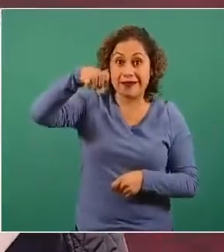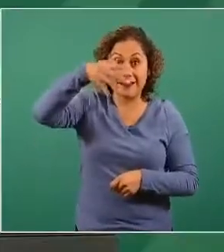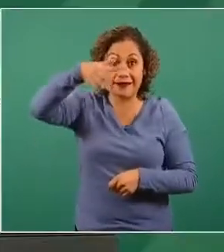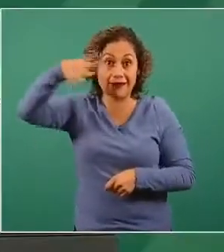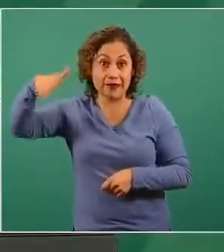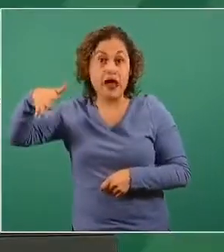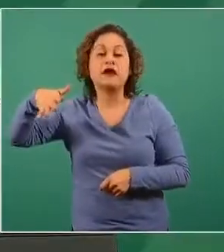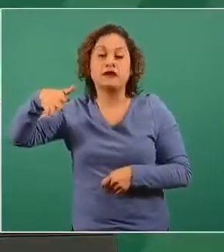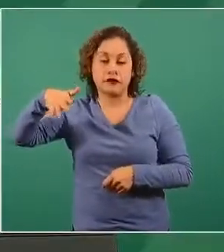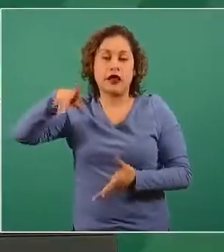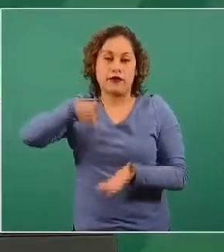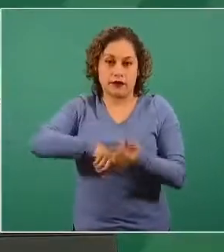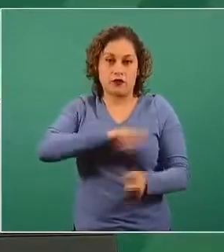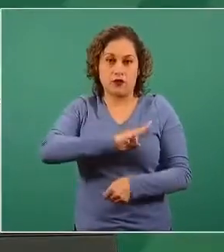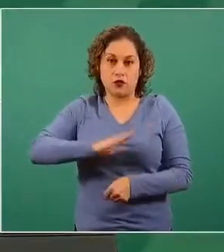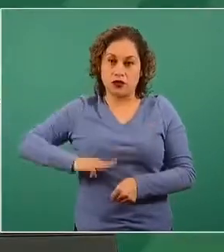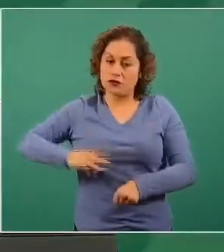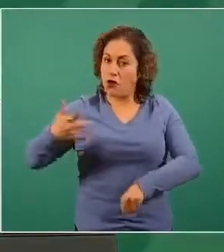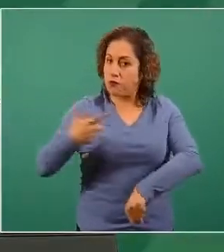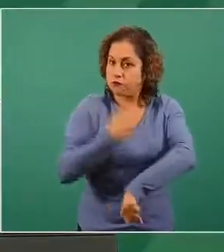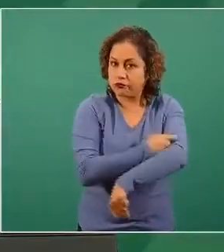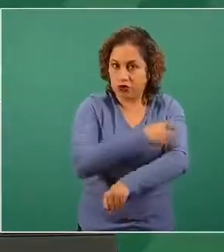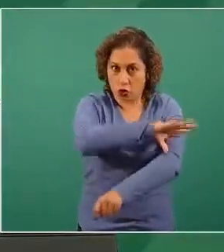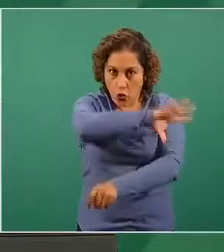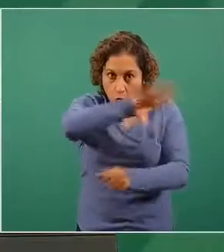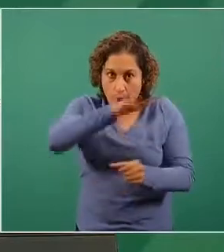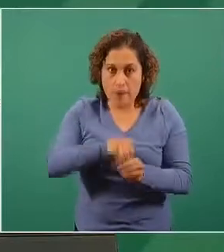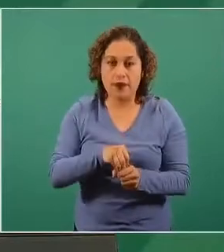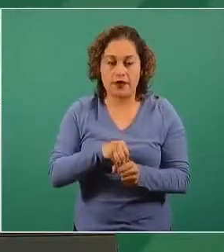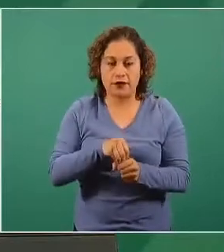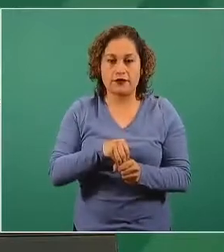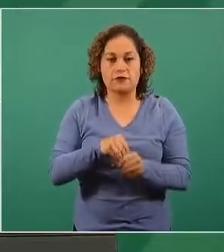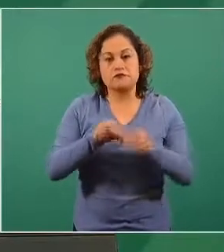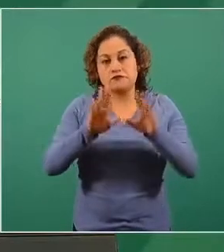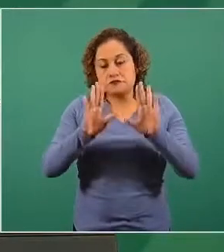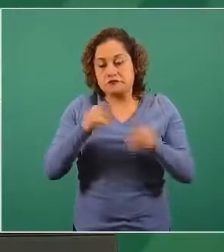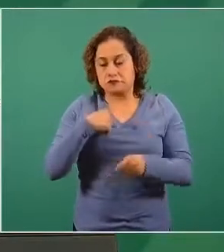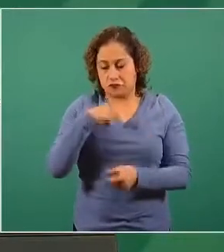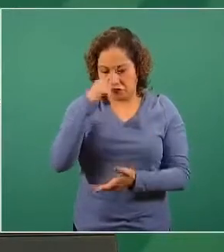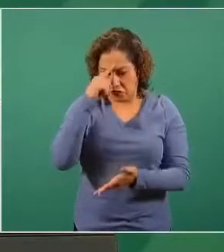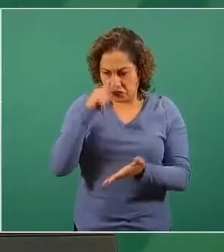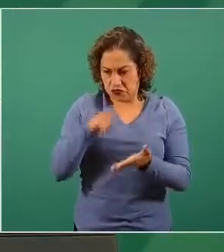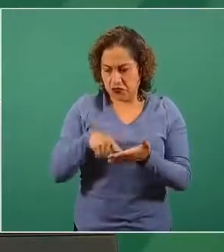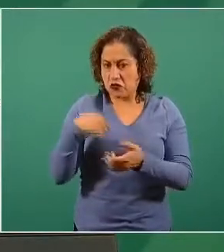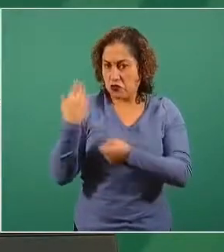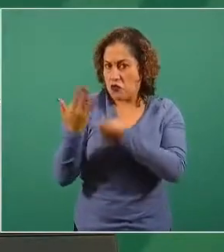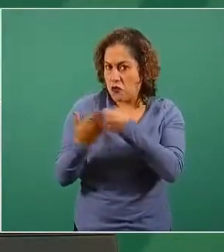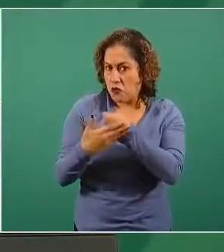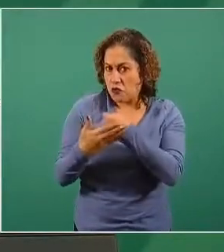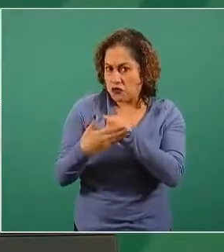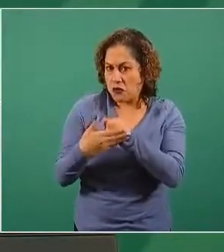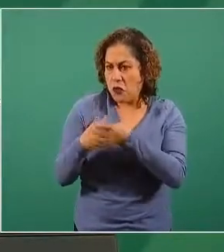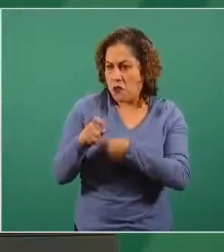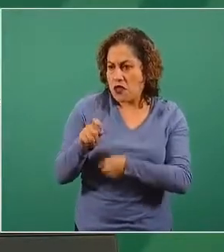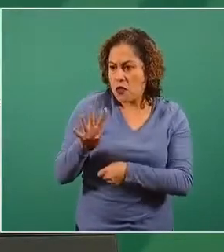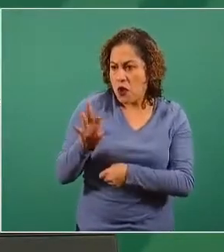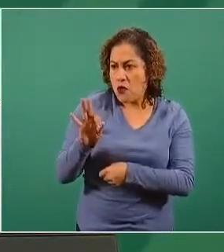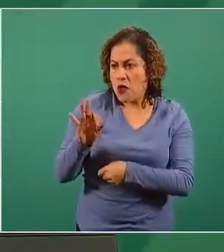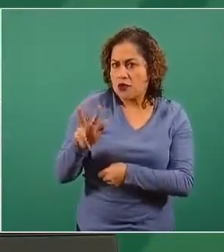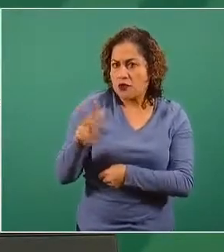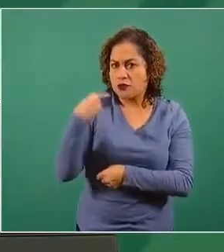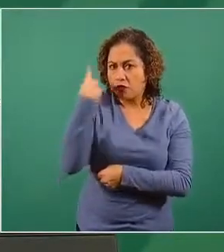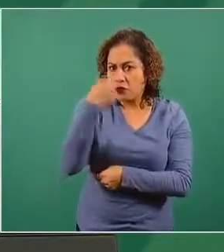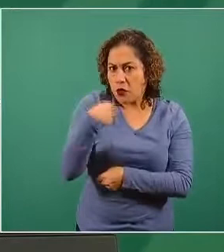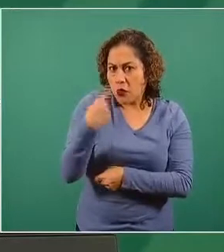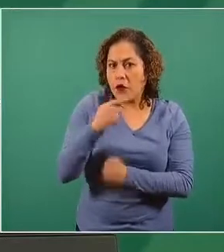que en próximas horas o días, digo horas, pueden ser 24 o 48 horas, es que puedan